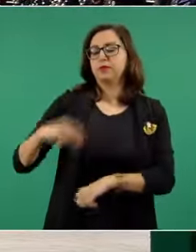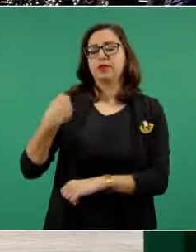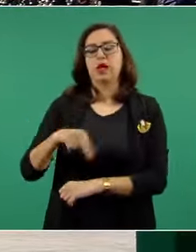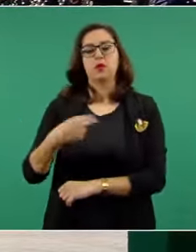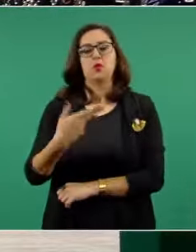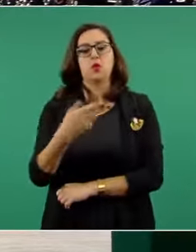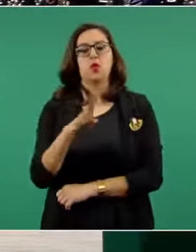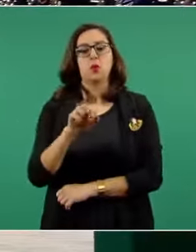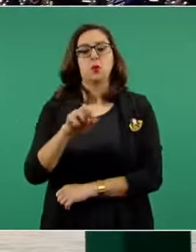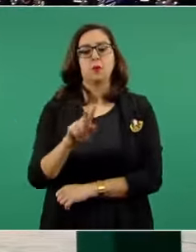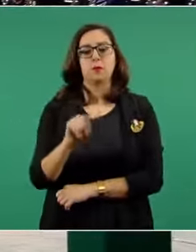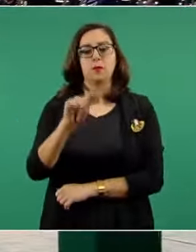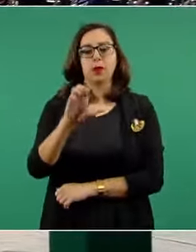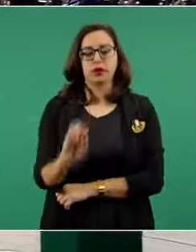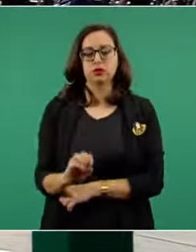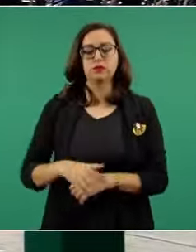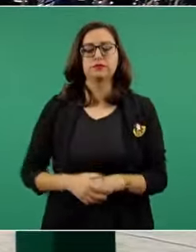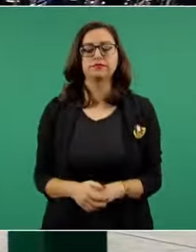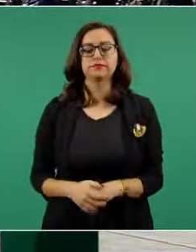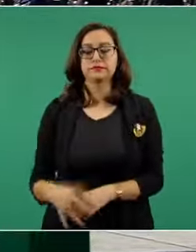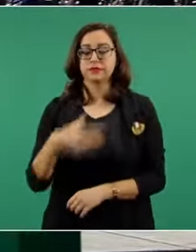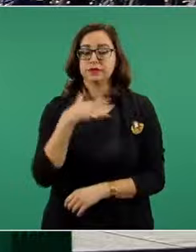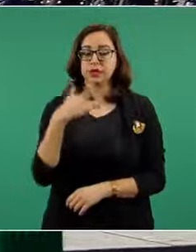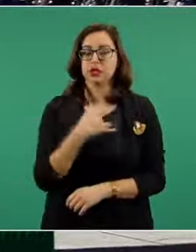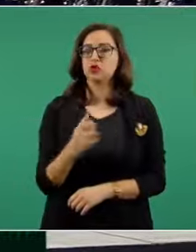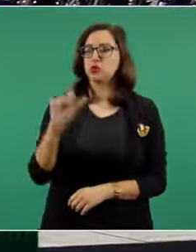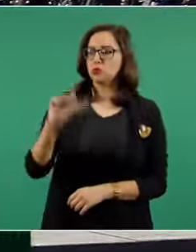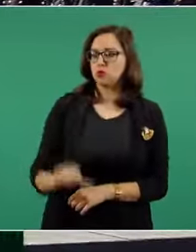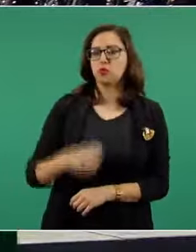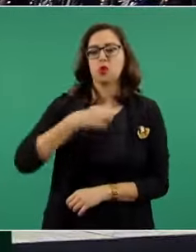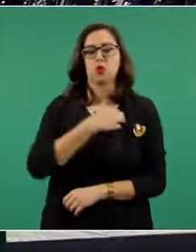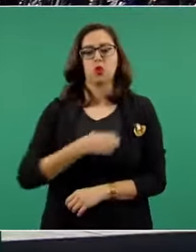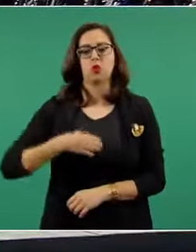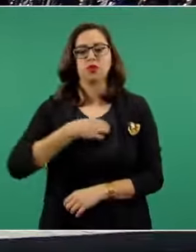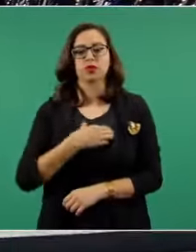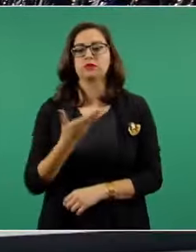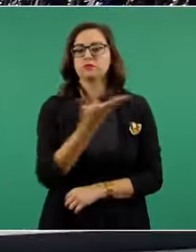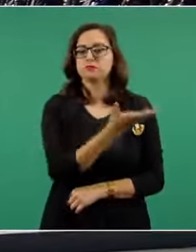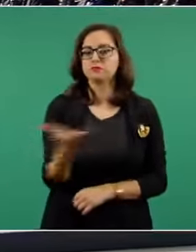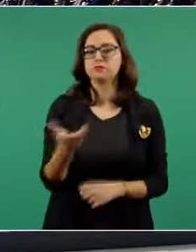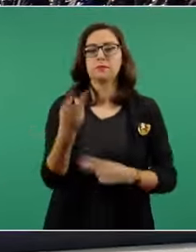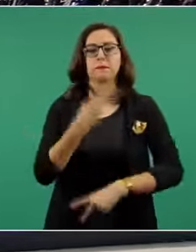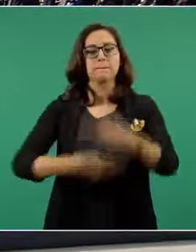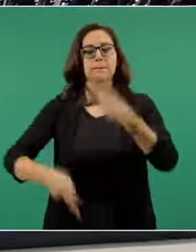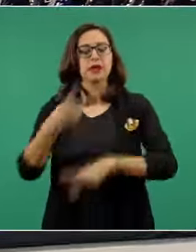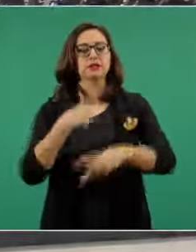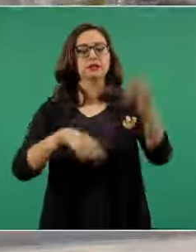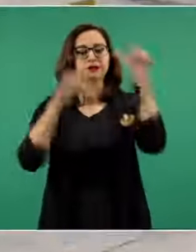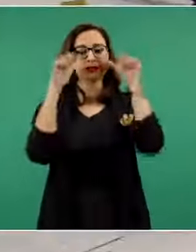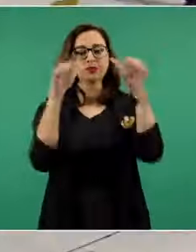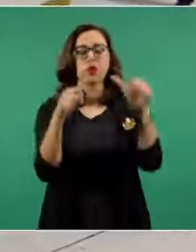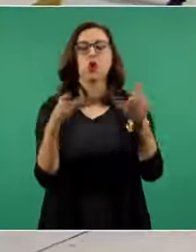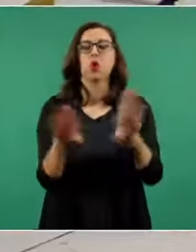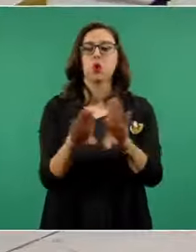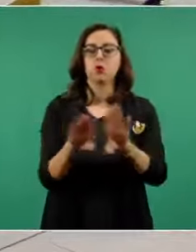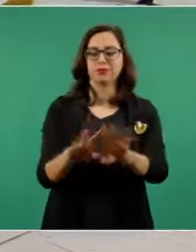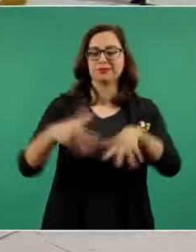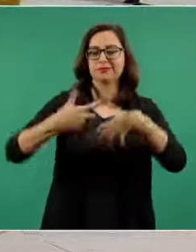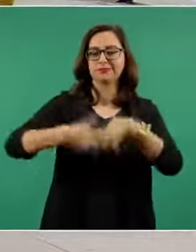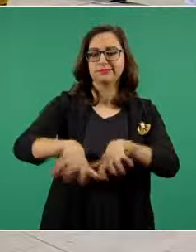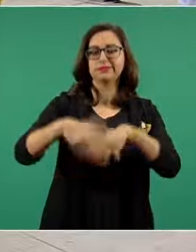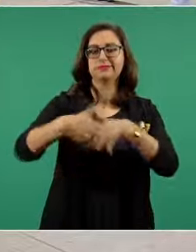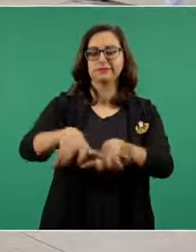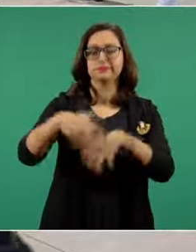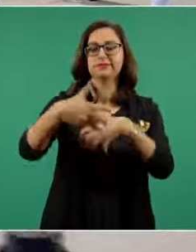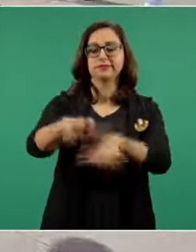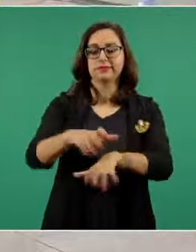Olascuaga Granados y me complace que el día de hoy nos acompañen para presenciar este tradicional desfile militar en